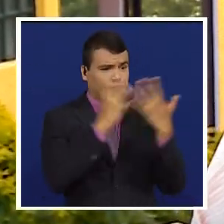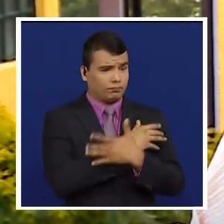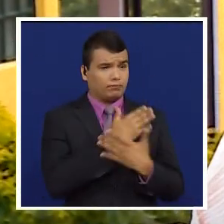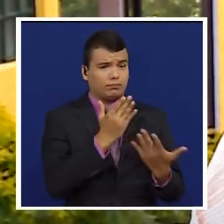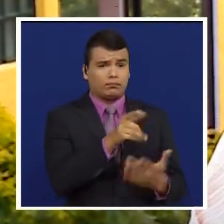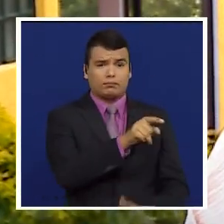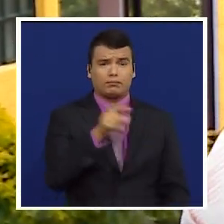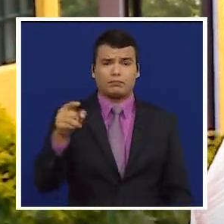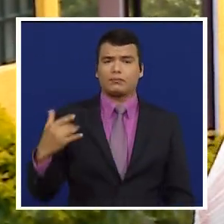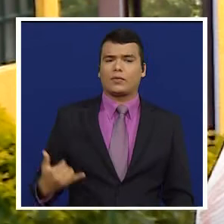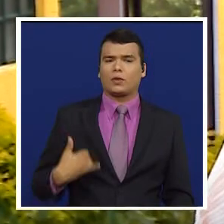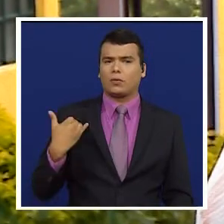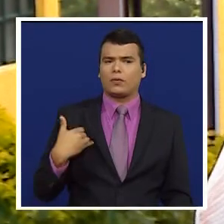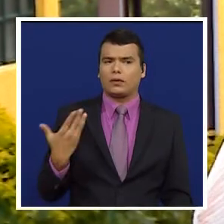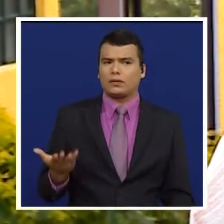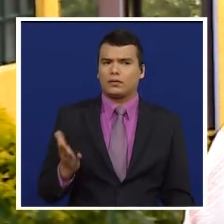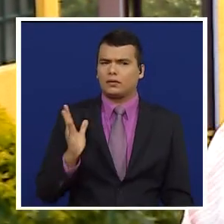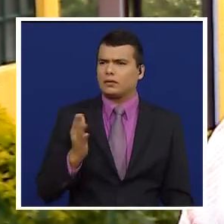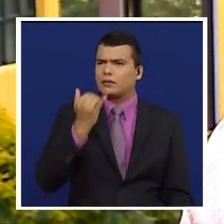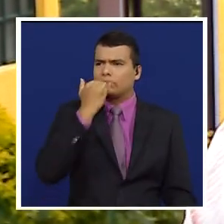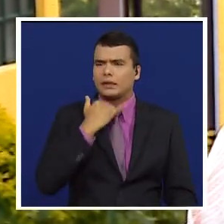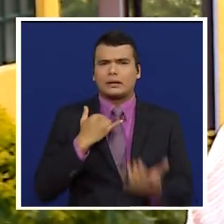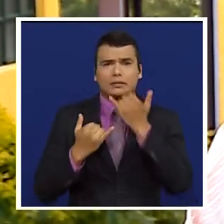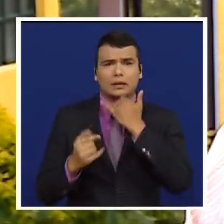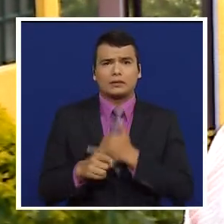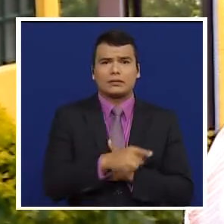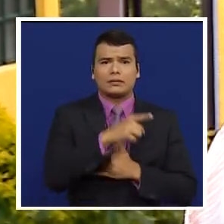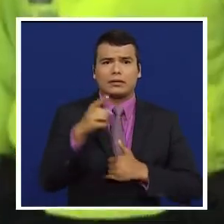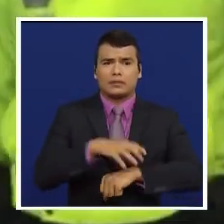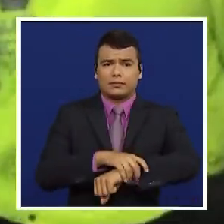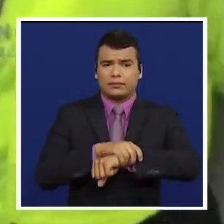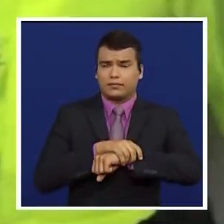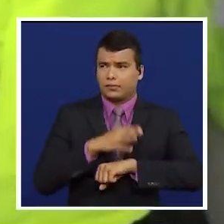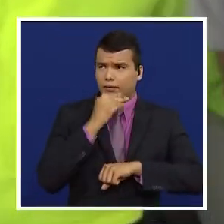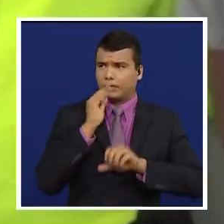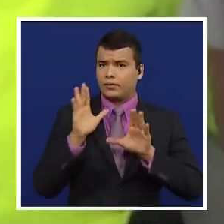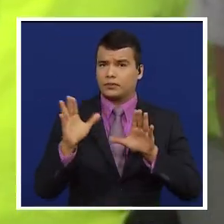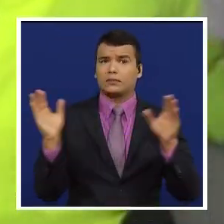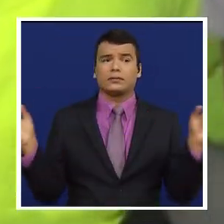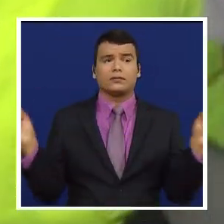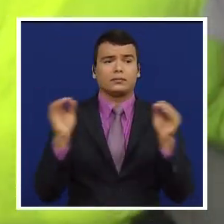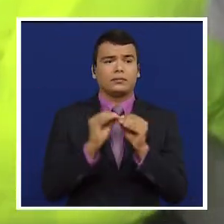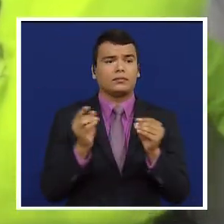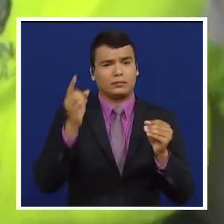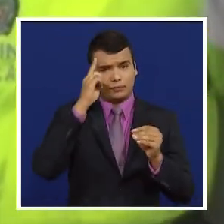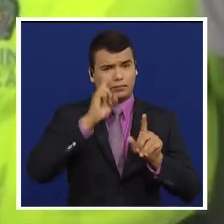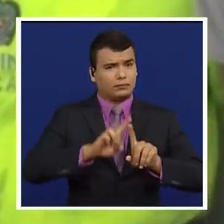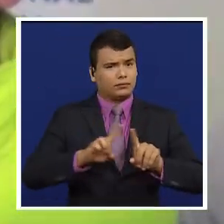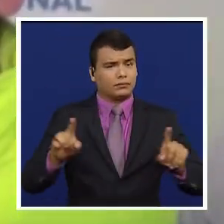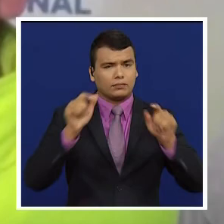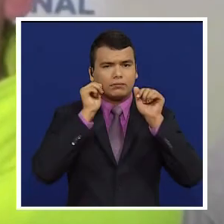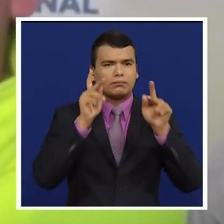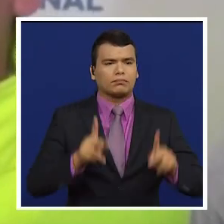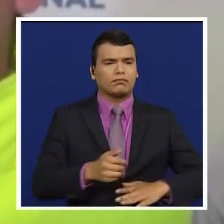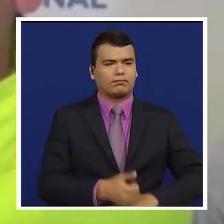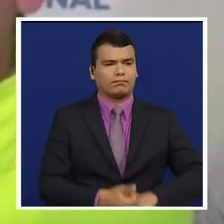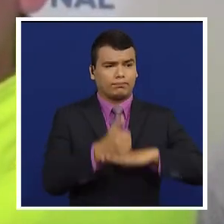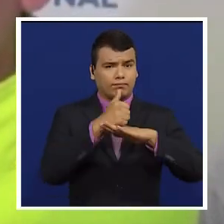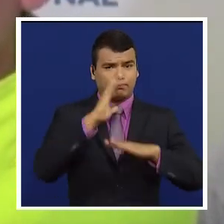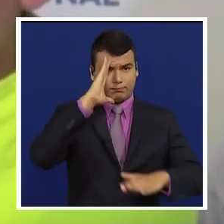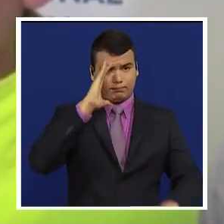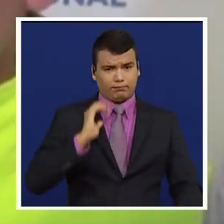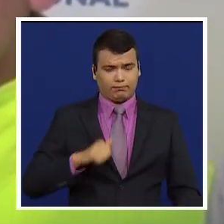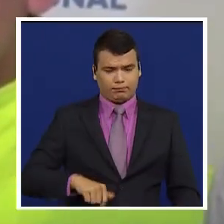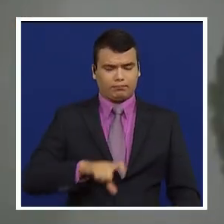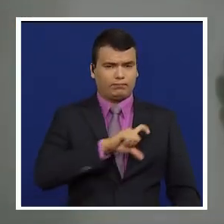muchachos hubieran llegado a semejante prontuario y no hubieran sido capturados. Pero otra posición muy distinta tiene el comandante de la Policía